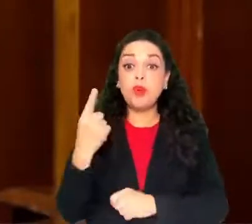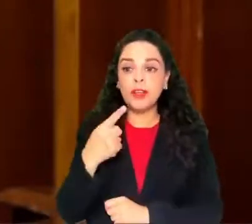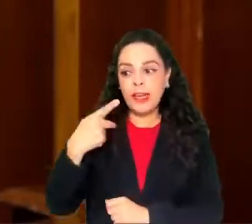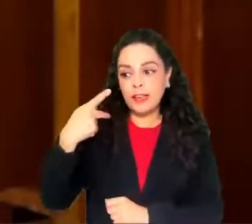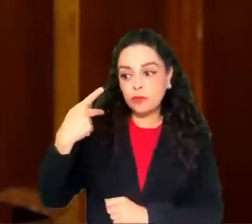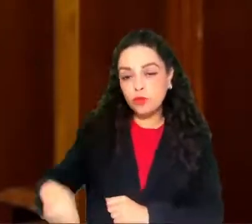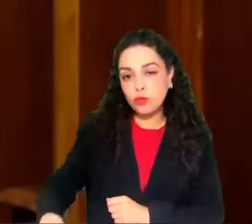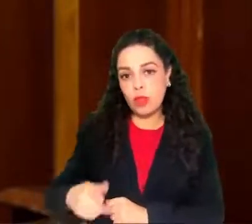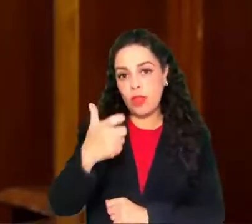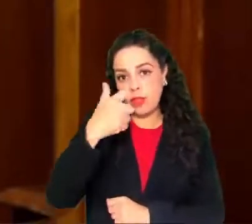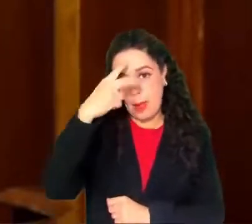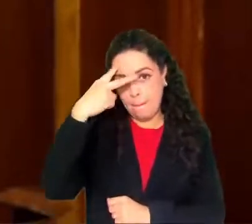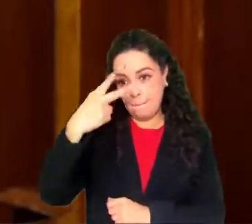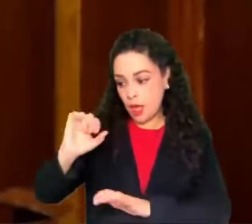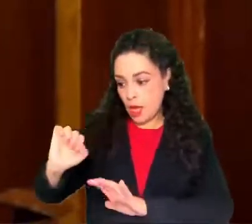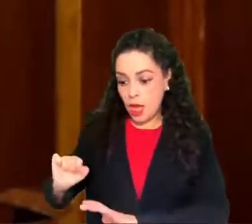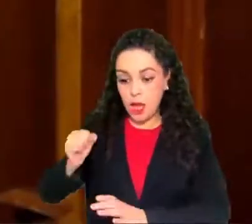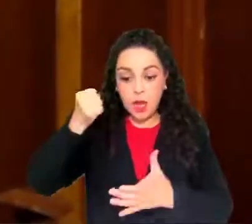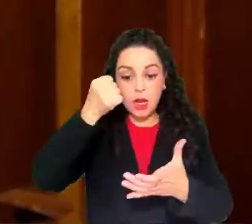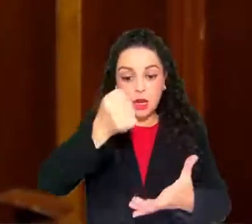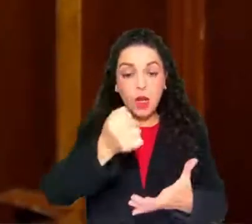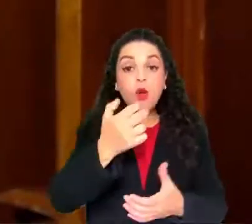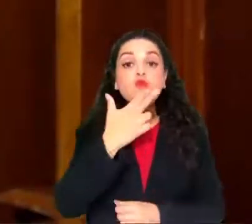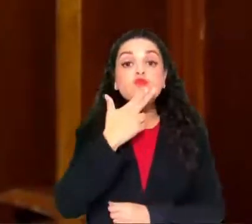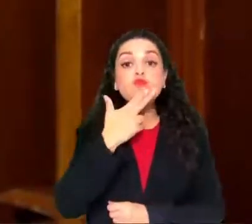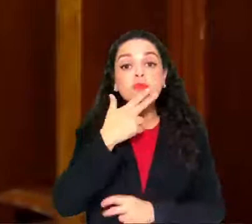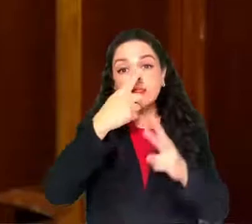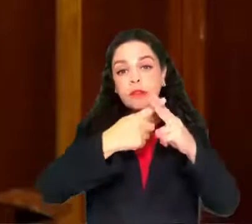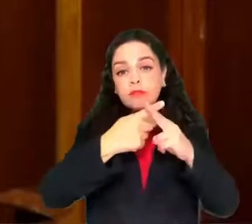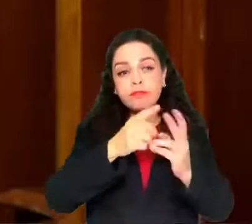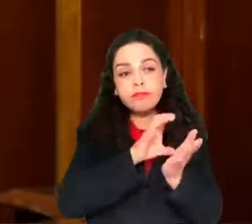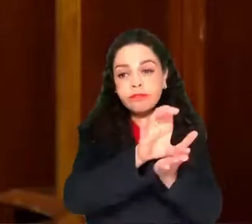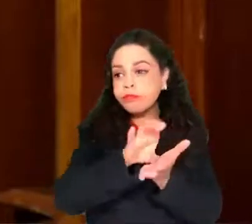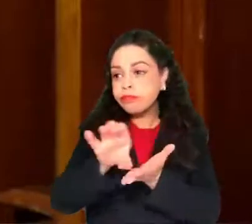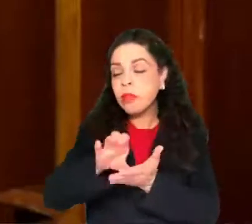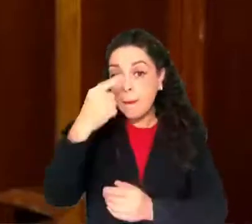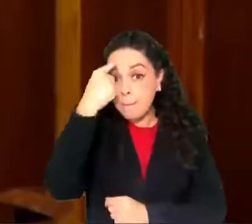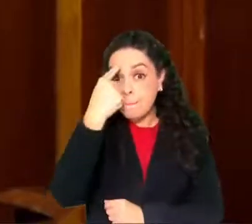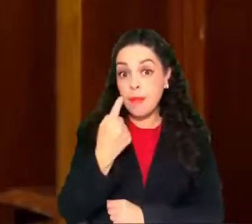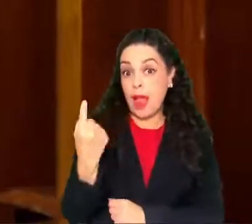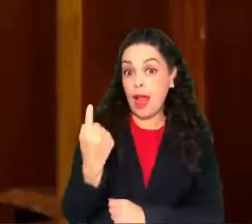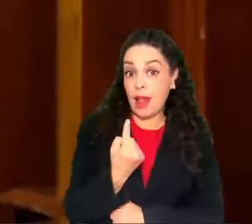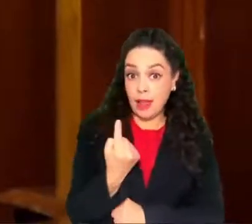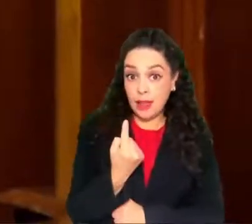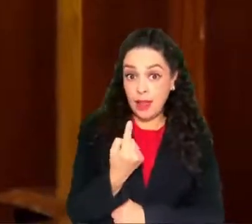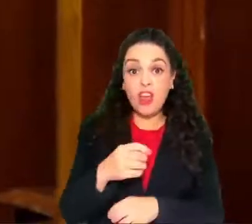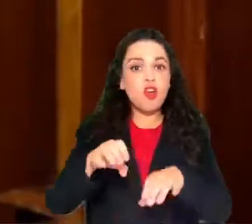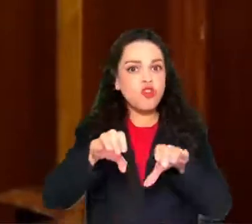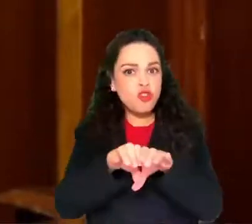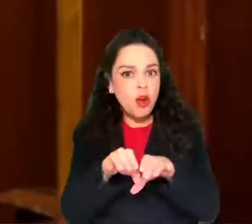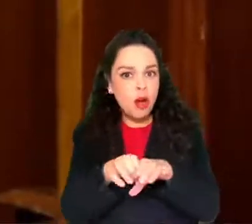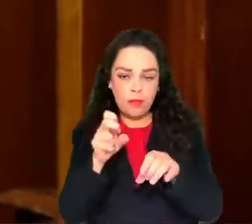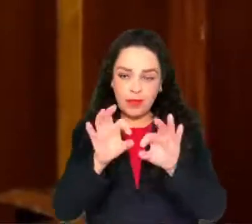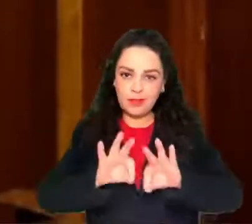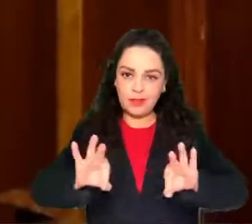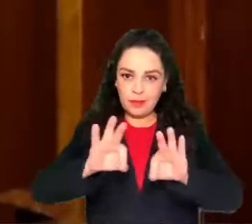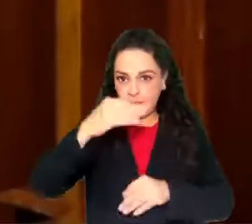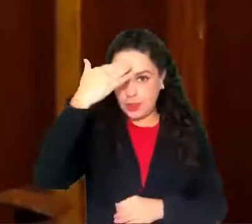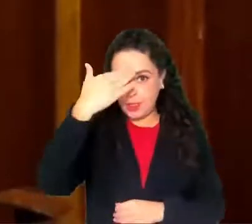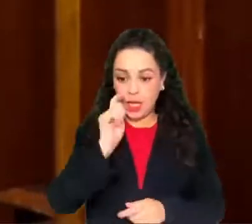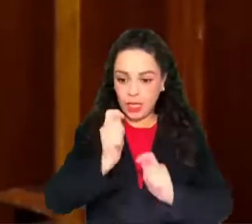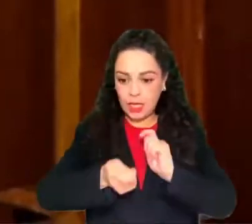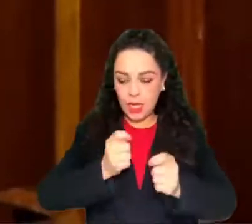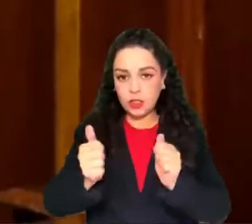pública en sí misma ahora bien es importante resaltar que la rendición de cuentas debe darse en todos los sectores del